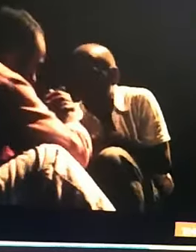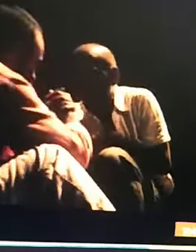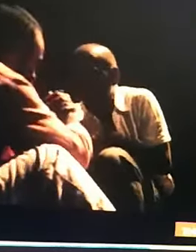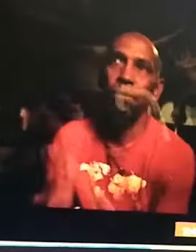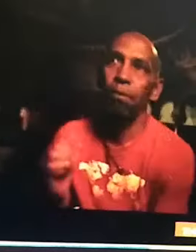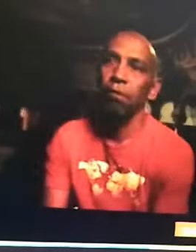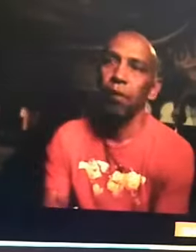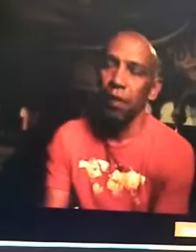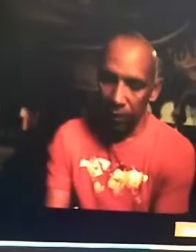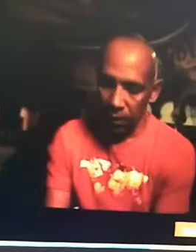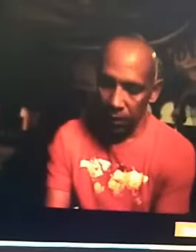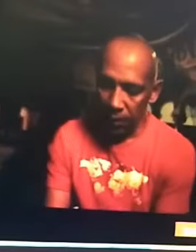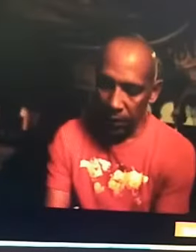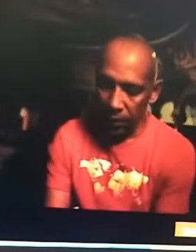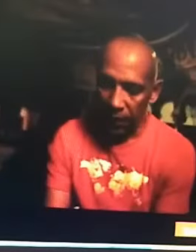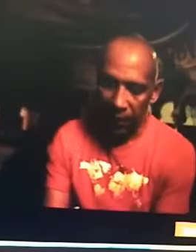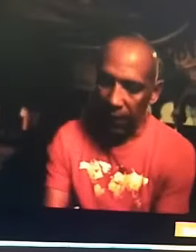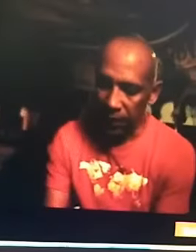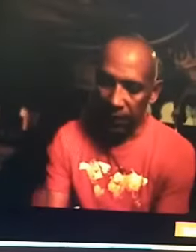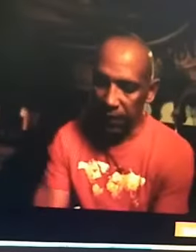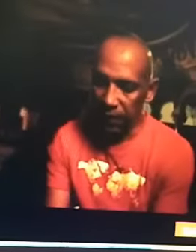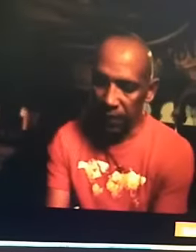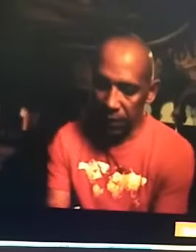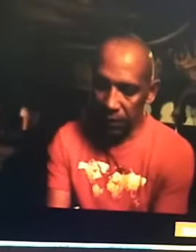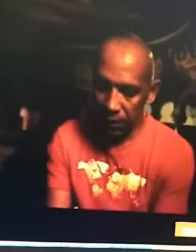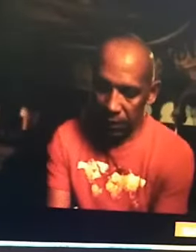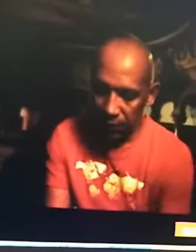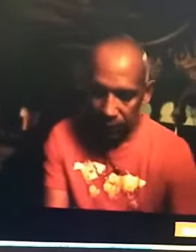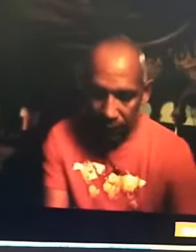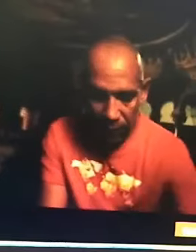pana, se acaba la